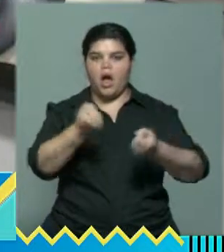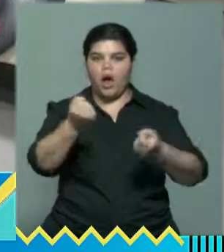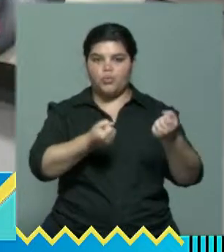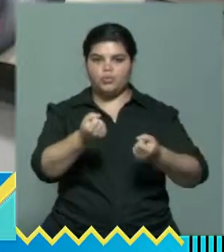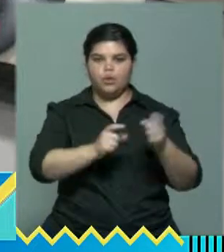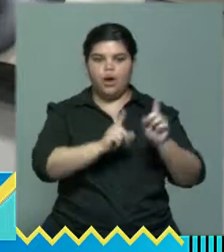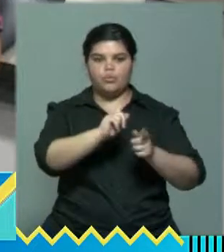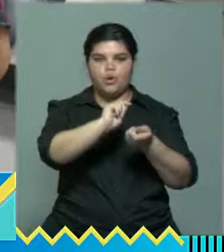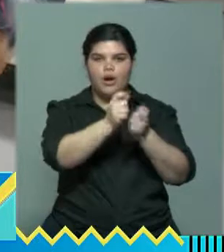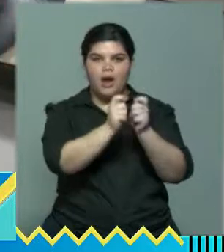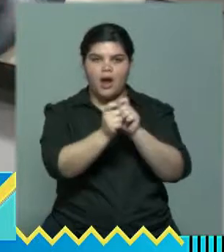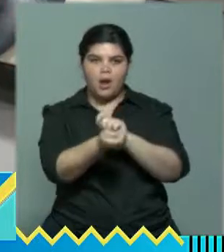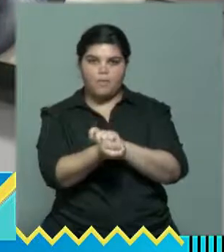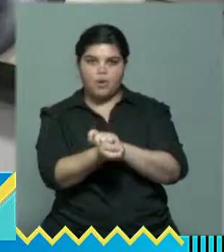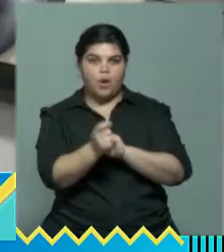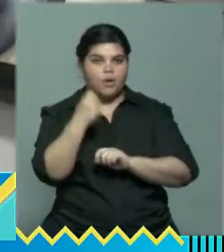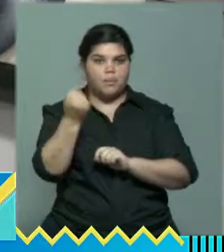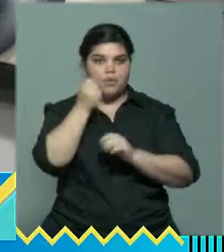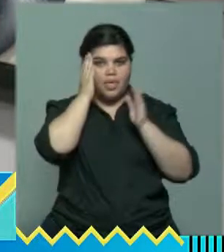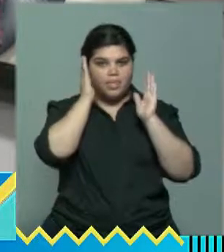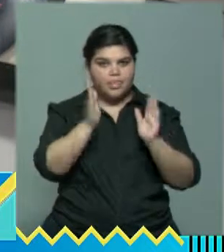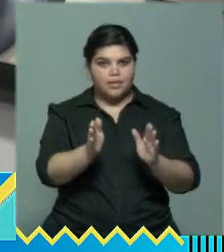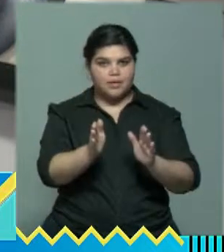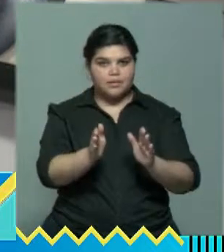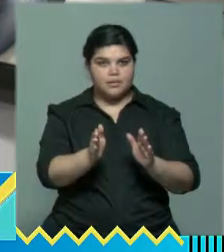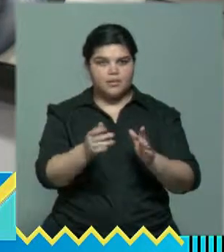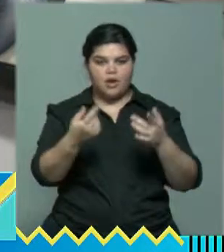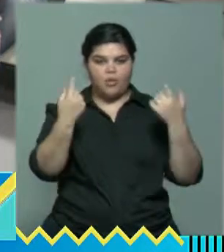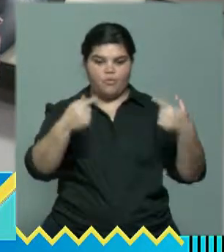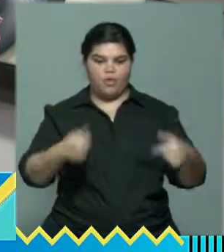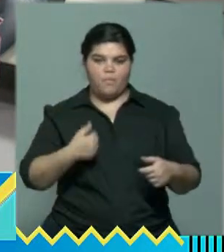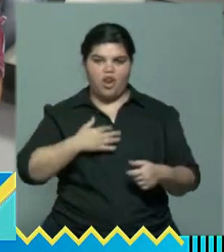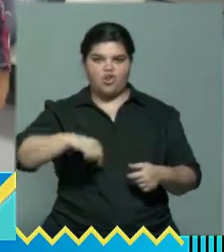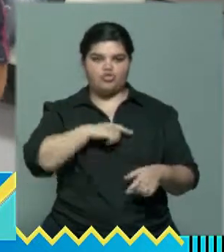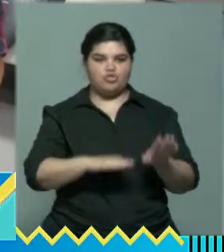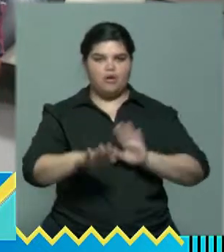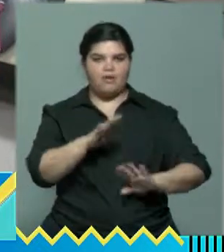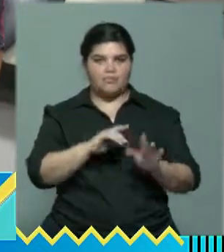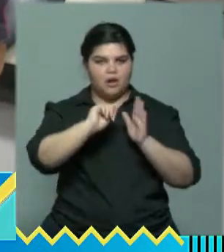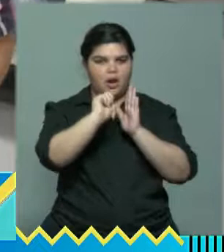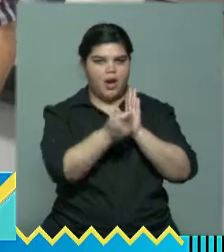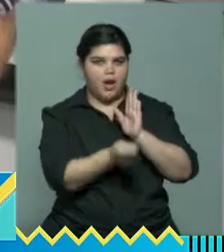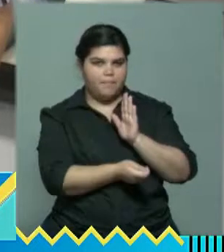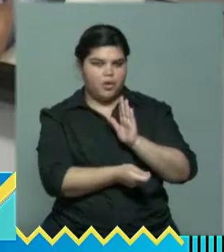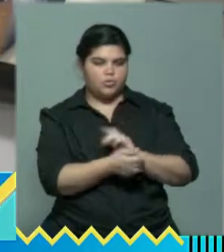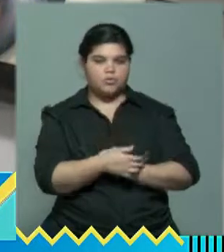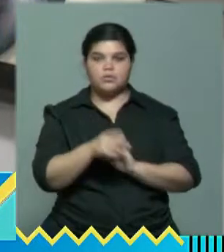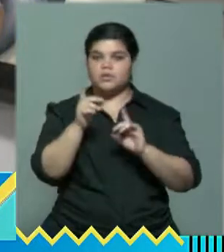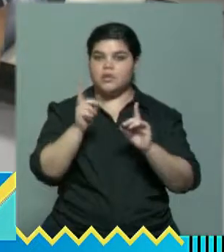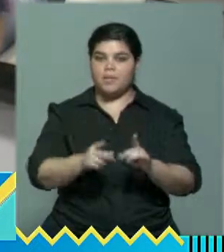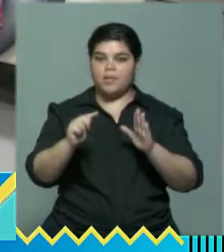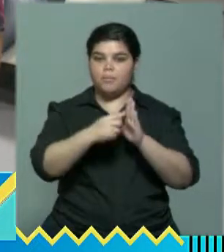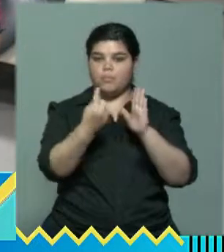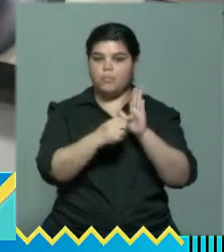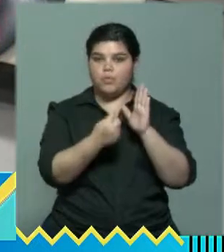modificaciones que vamos a tener en cuenta, vamos a tener que tener en cuenta en nuestro accionar, si se quiere, con estas modificaciones. Y varios tips que vamos a tratar de abordarlos todos